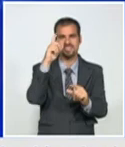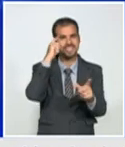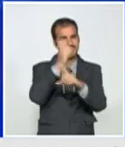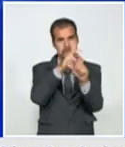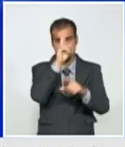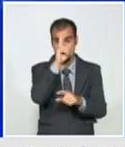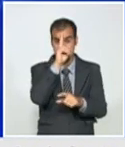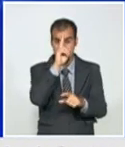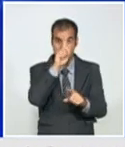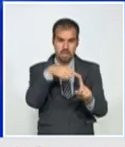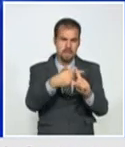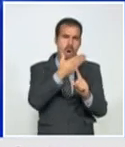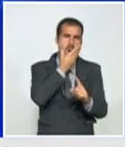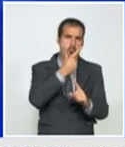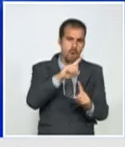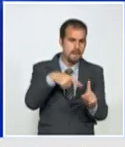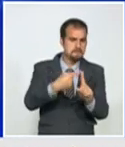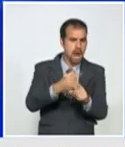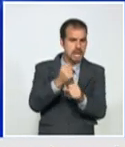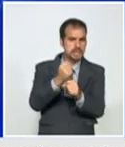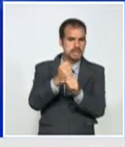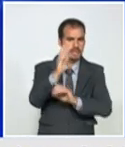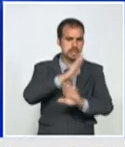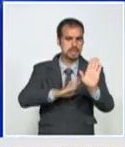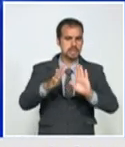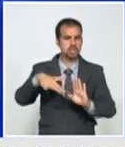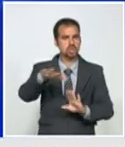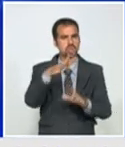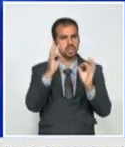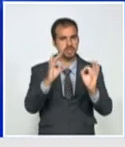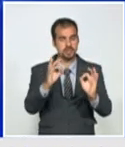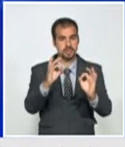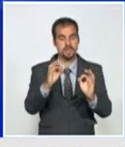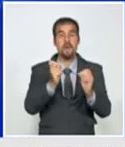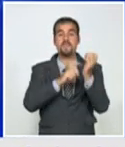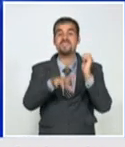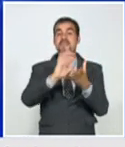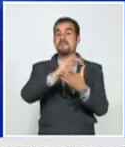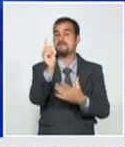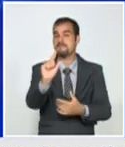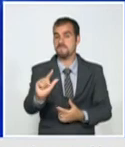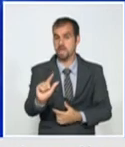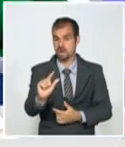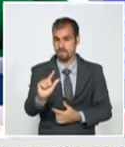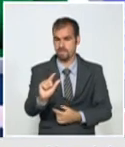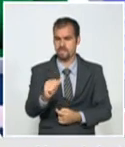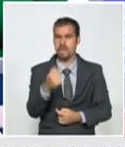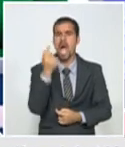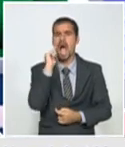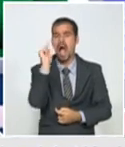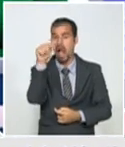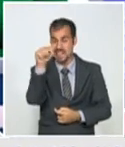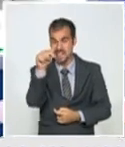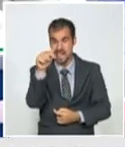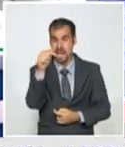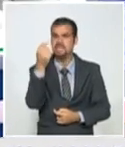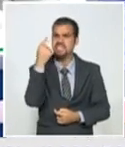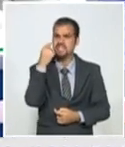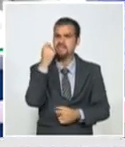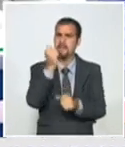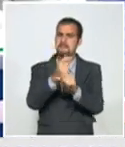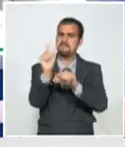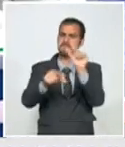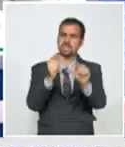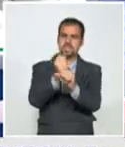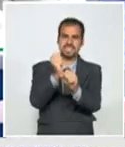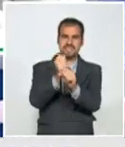jóvenes en sentido general. Y hay un ejemplo en la provincia de Mayabeque, doctor Durán, donde trabajadores del Centro